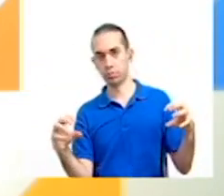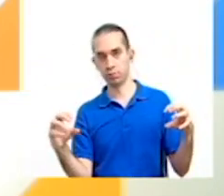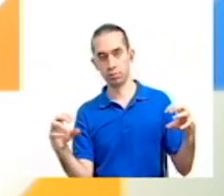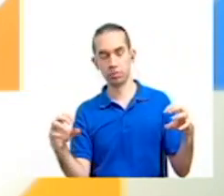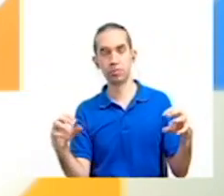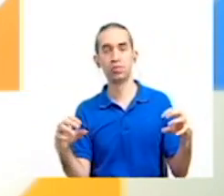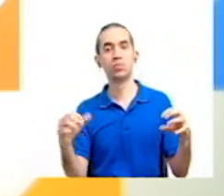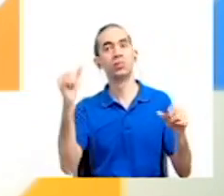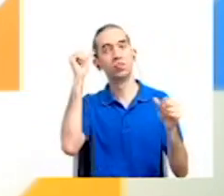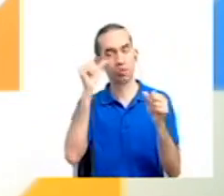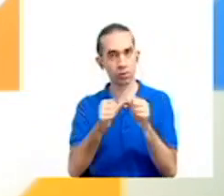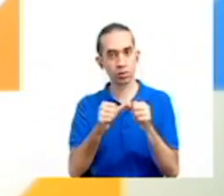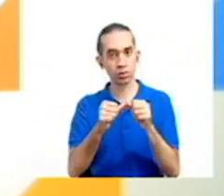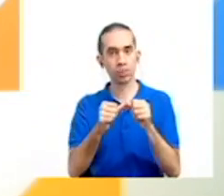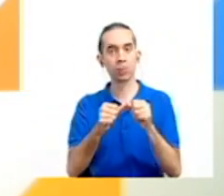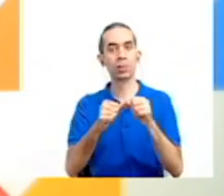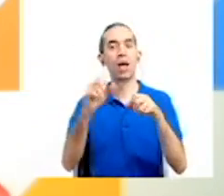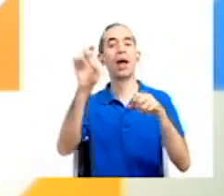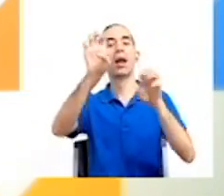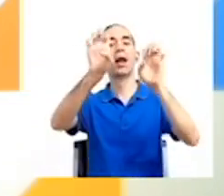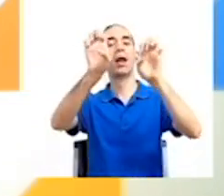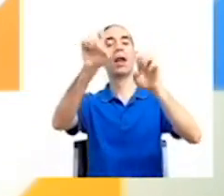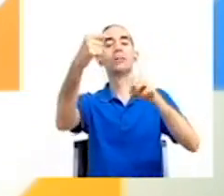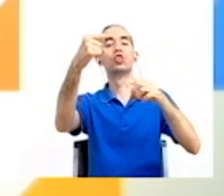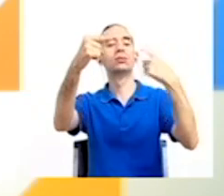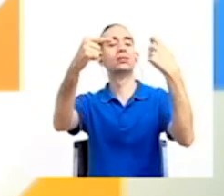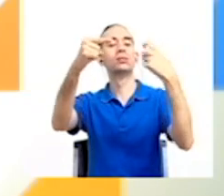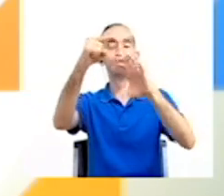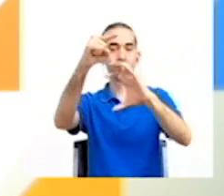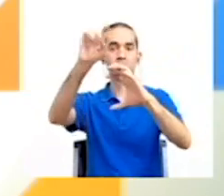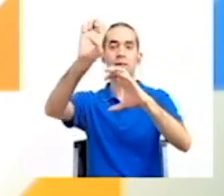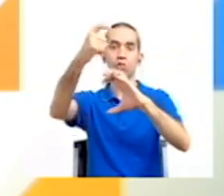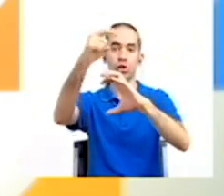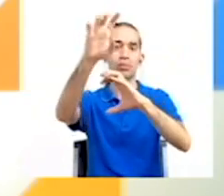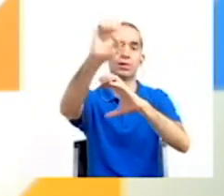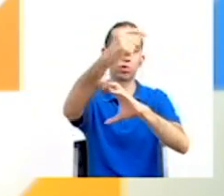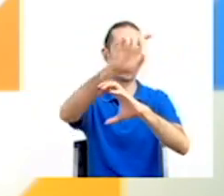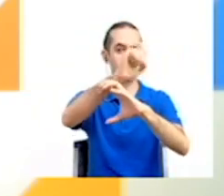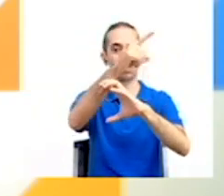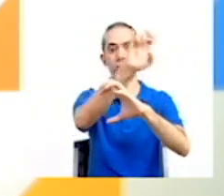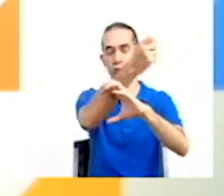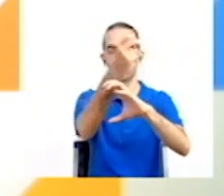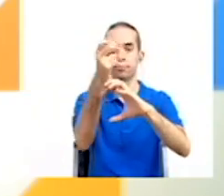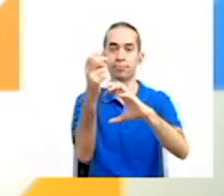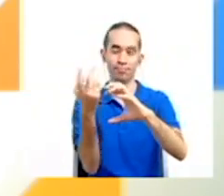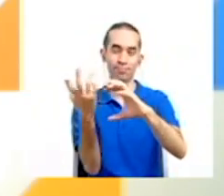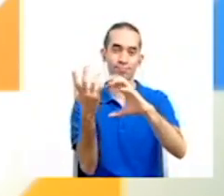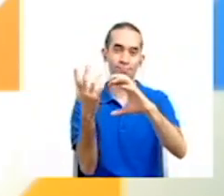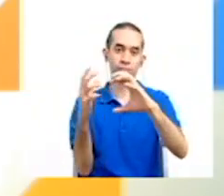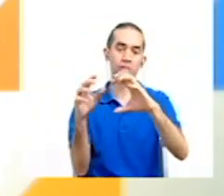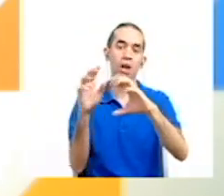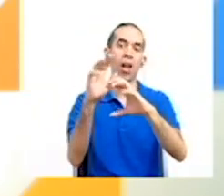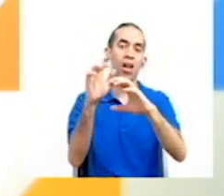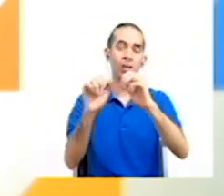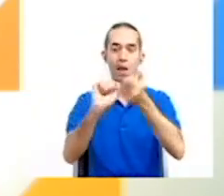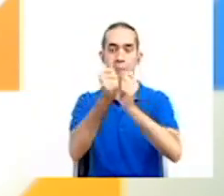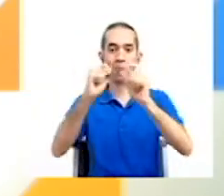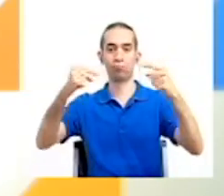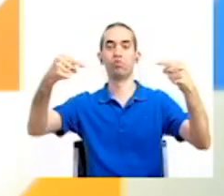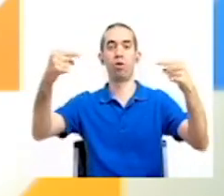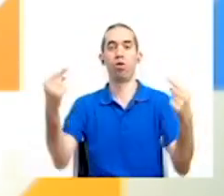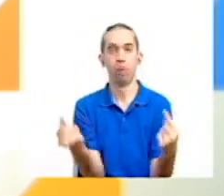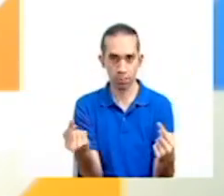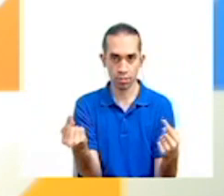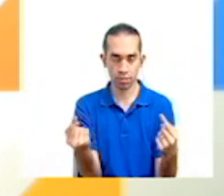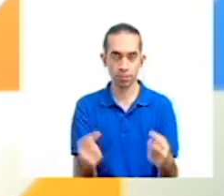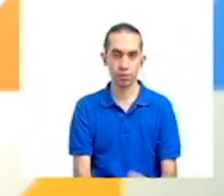repito, sobran dos pares de electrones. Entonces eso hace que la geometría sea angular, no lineal. ¿Qué me podrían decir de la